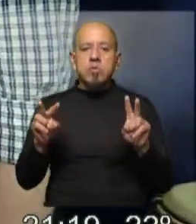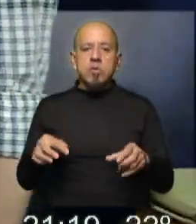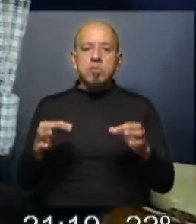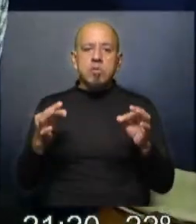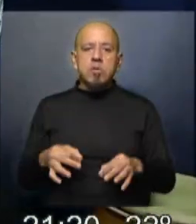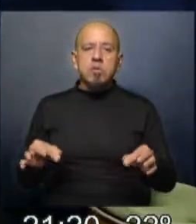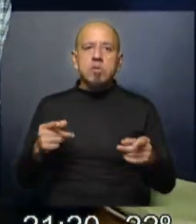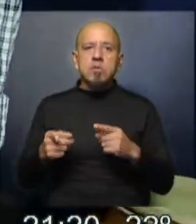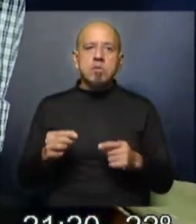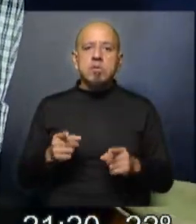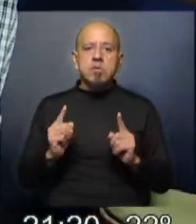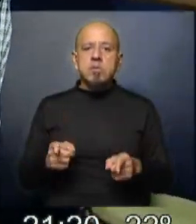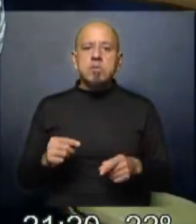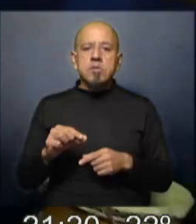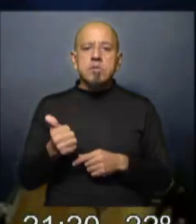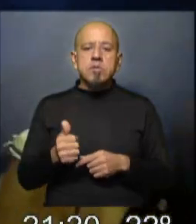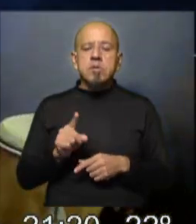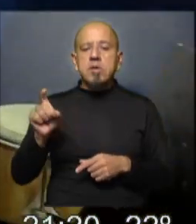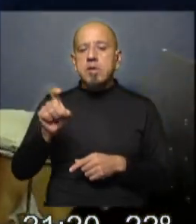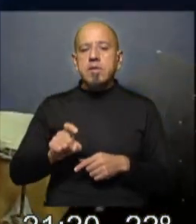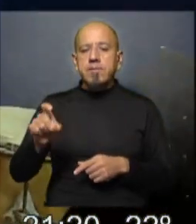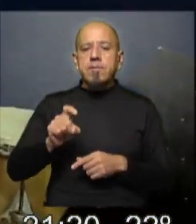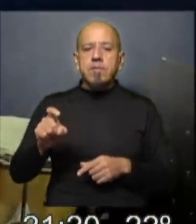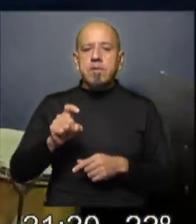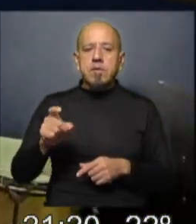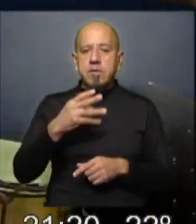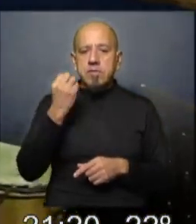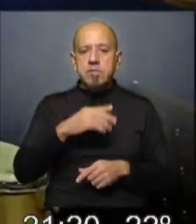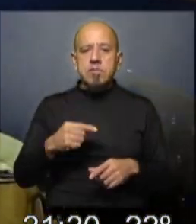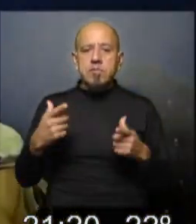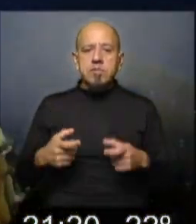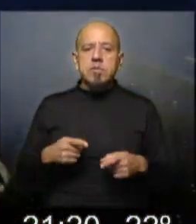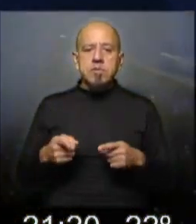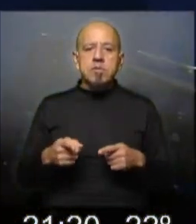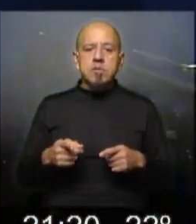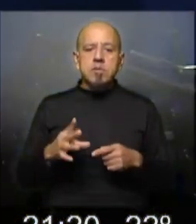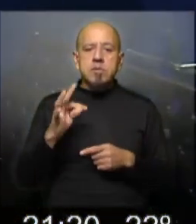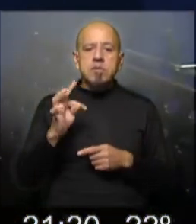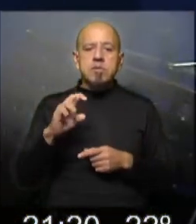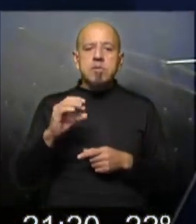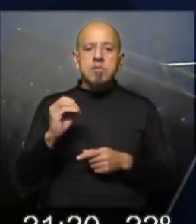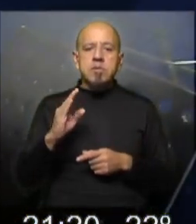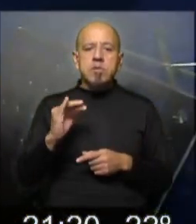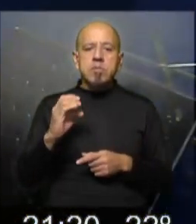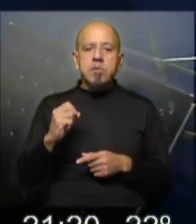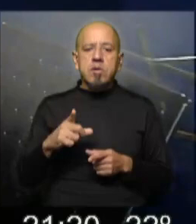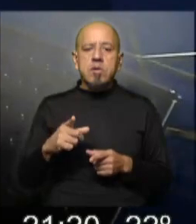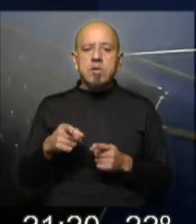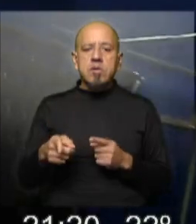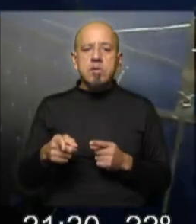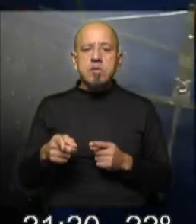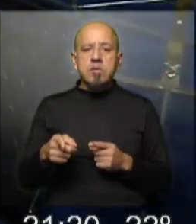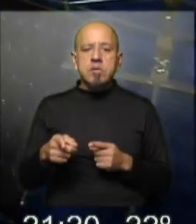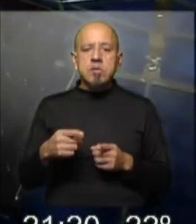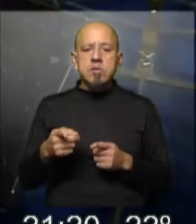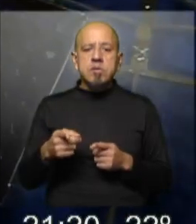además también ganó el Graffiti a mejor disco de Tropical. Y además ellos se presentaron